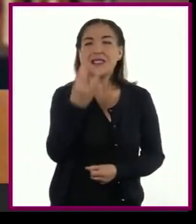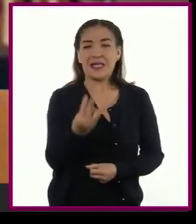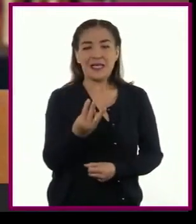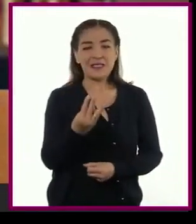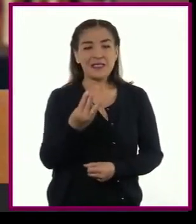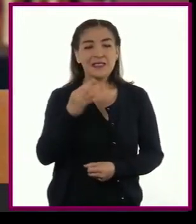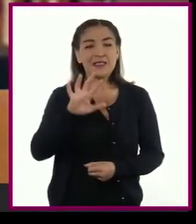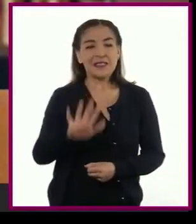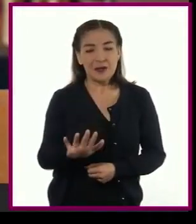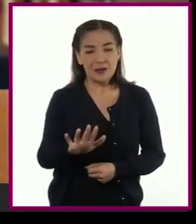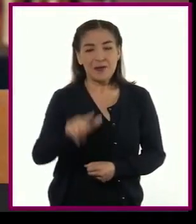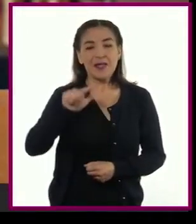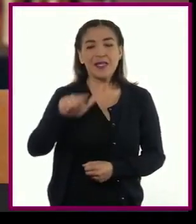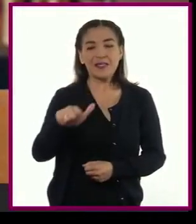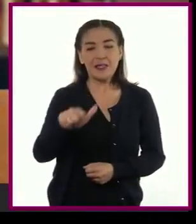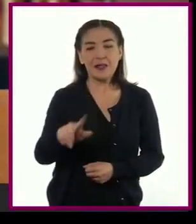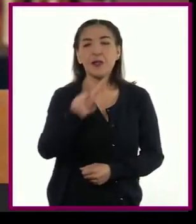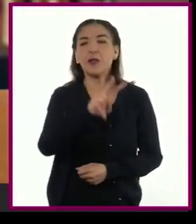5, 17,